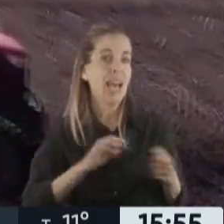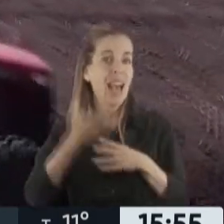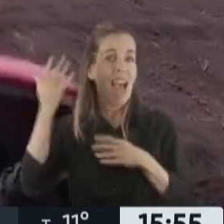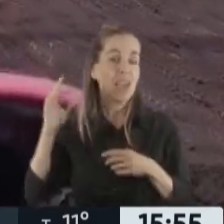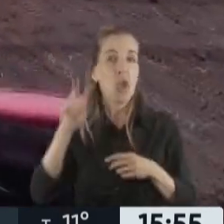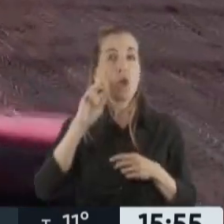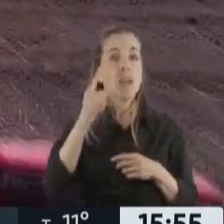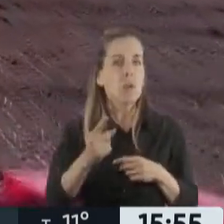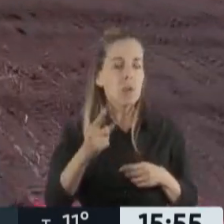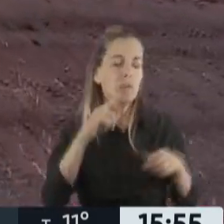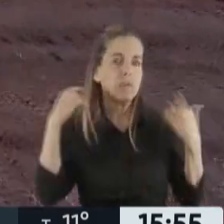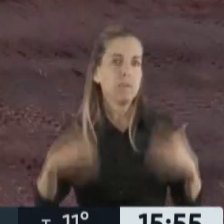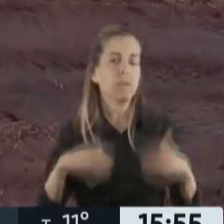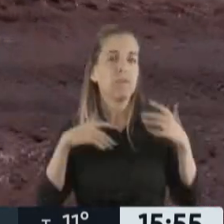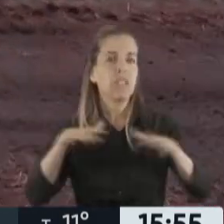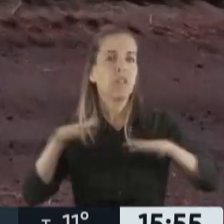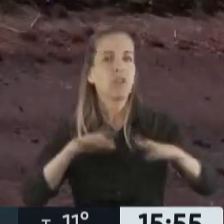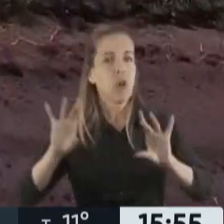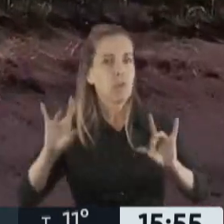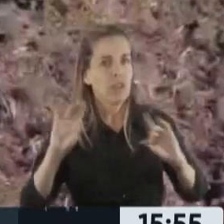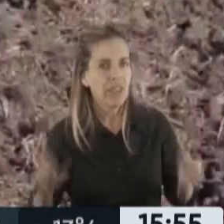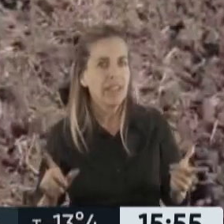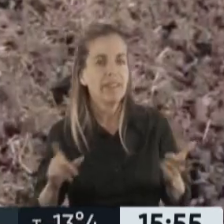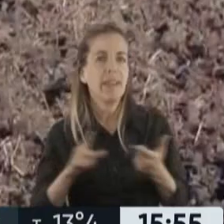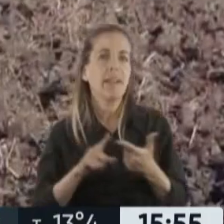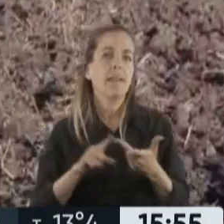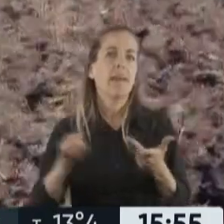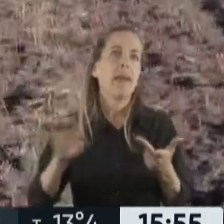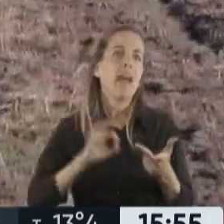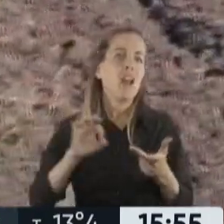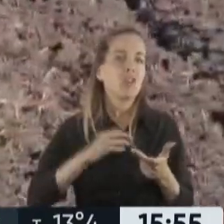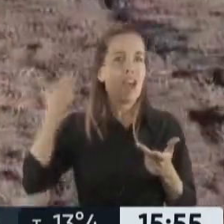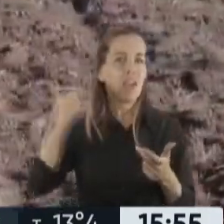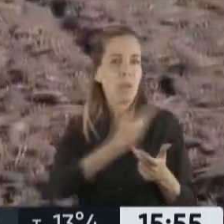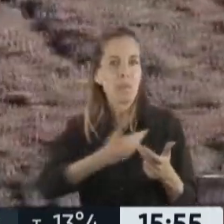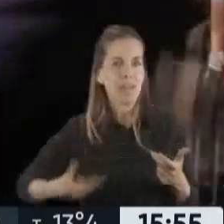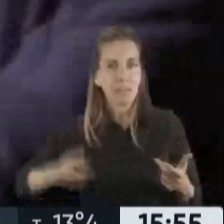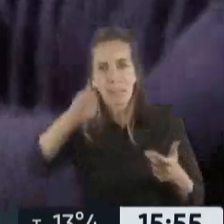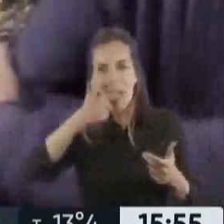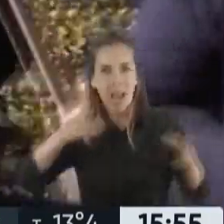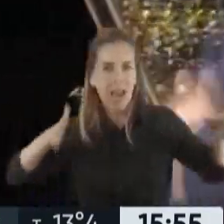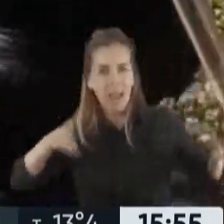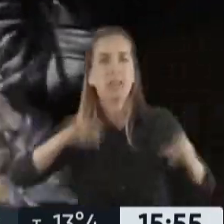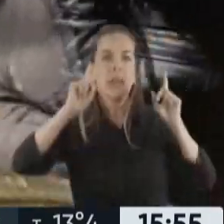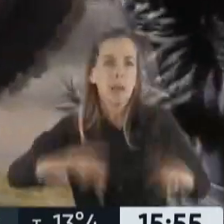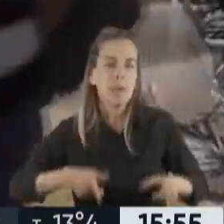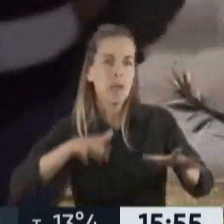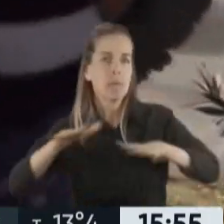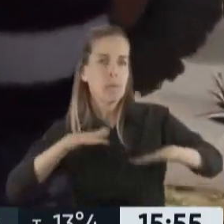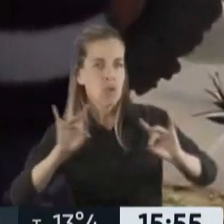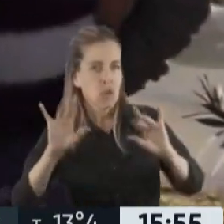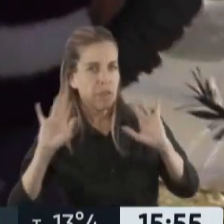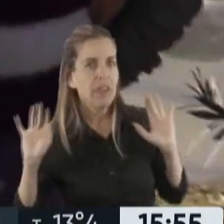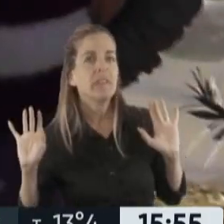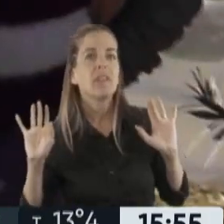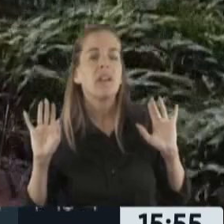2001 un golpe tremendo, en los años de Macri ha sufrido también un golpe tremendo, han